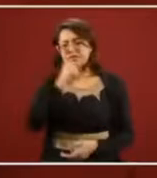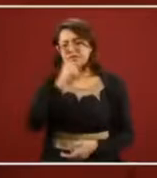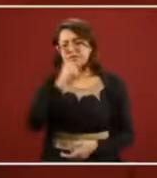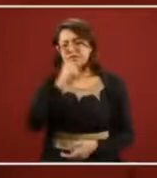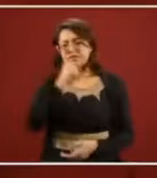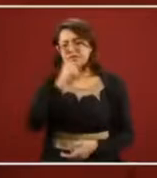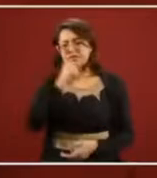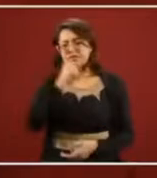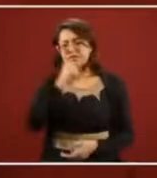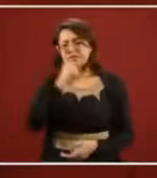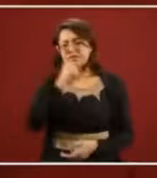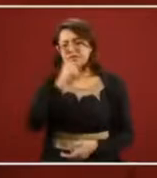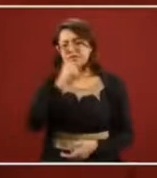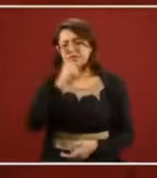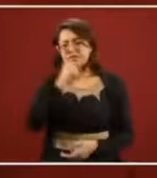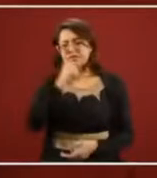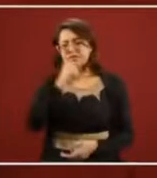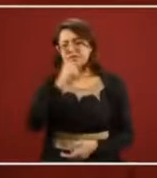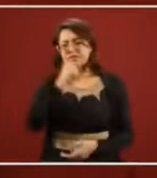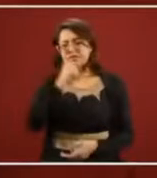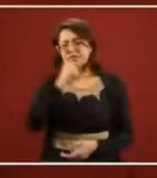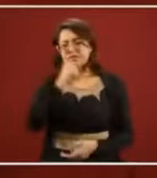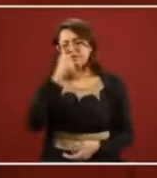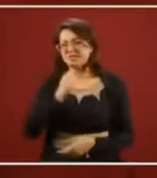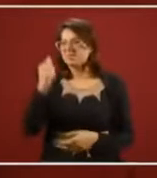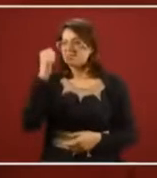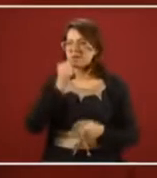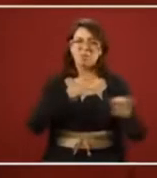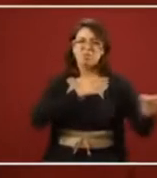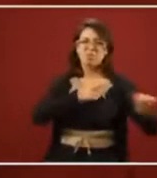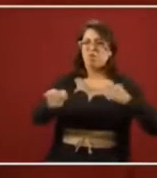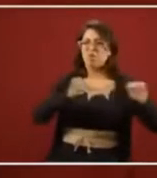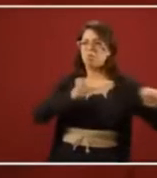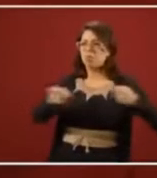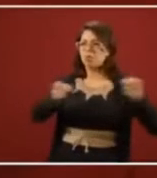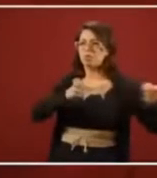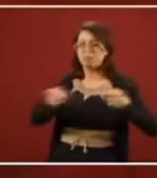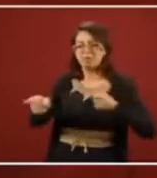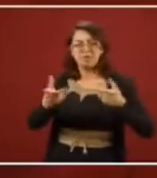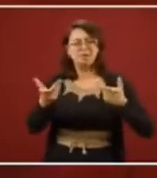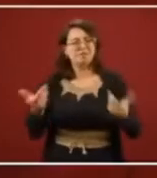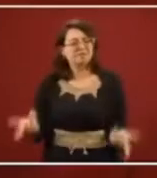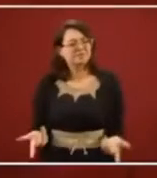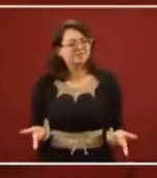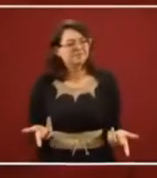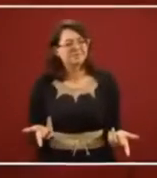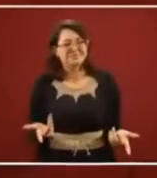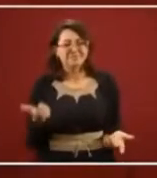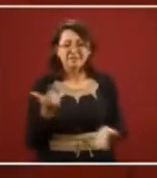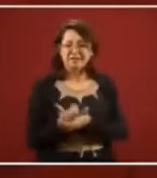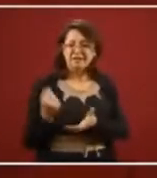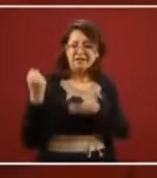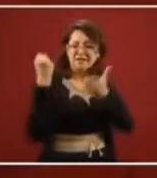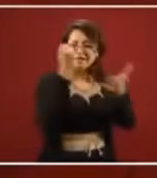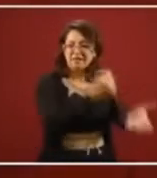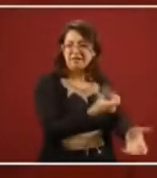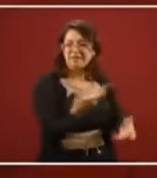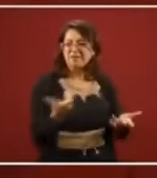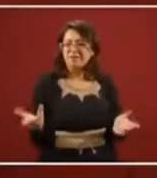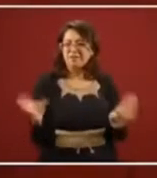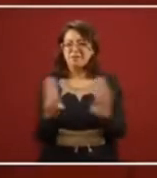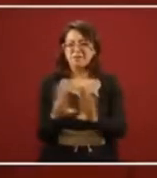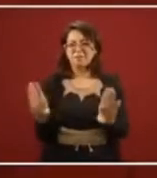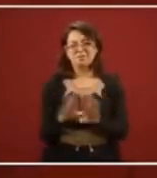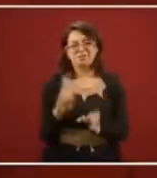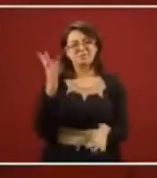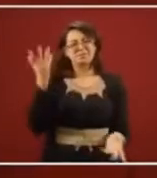aunque en general compensation innecesariamente porque si no podríamos tener un nuevo paradigma de